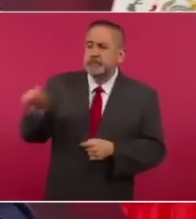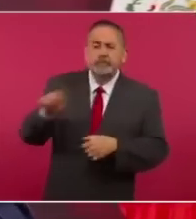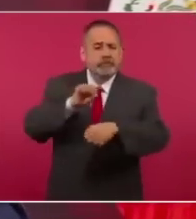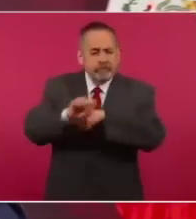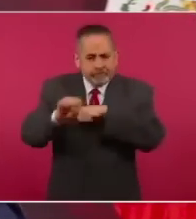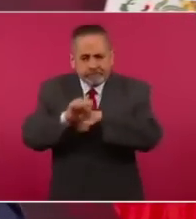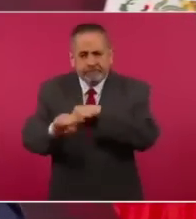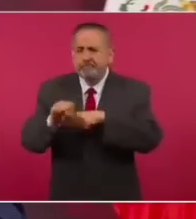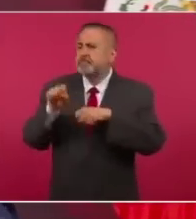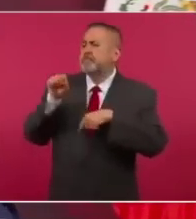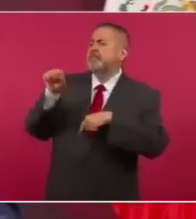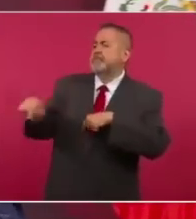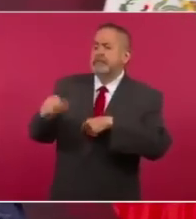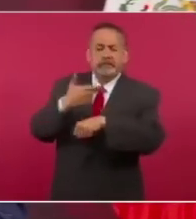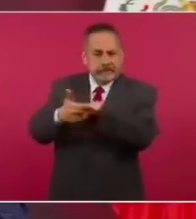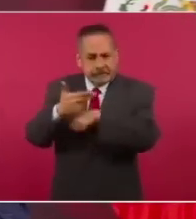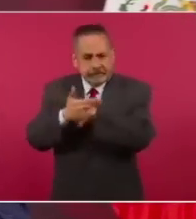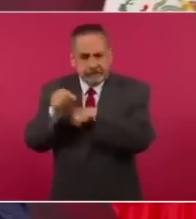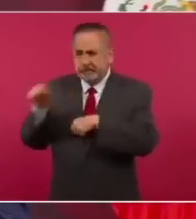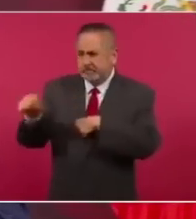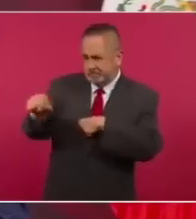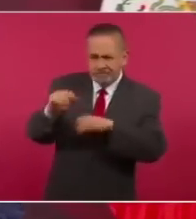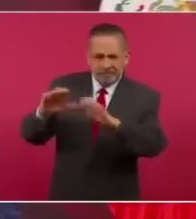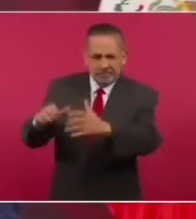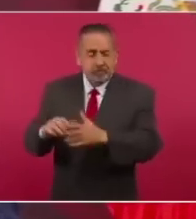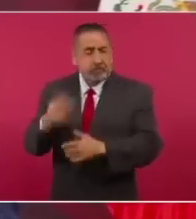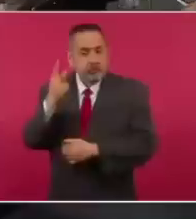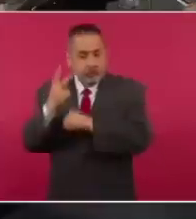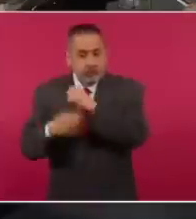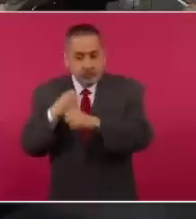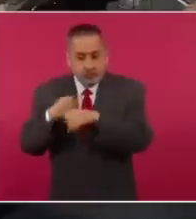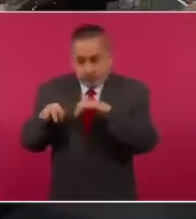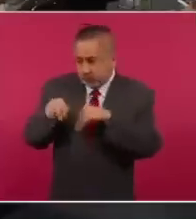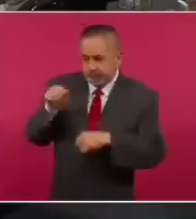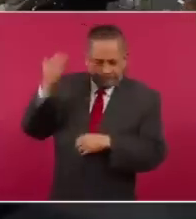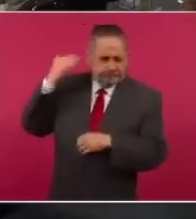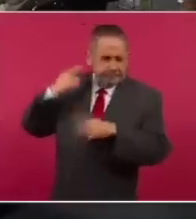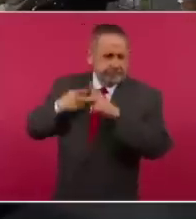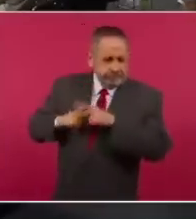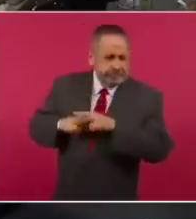Salvador y de Honduras, donde ya llevamos 2 años trabajando,